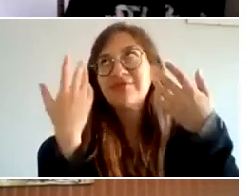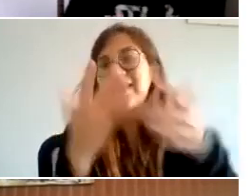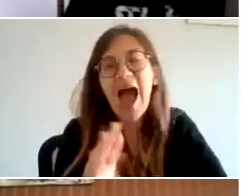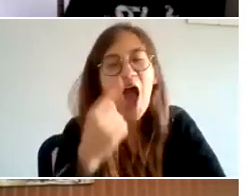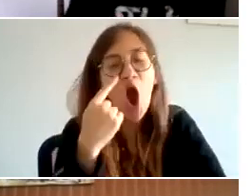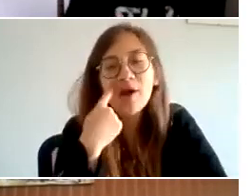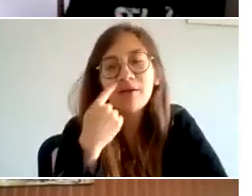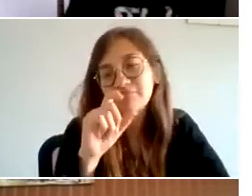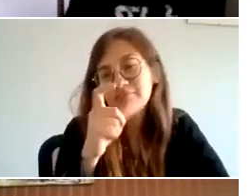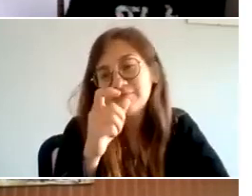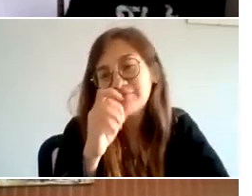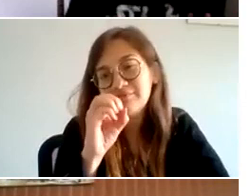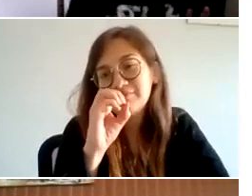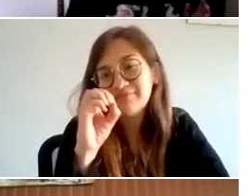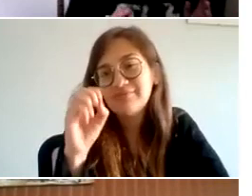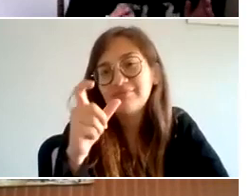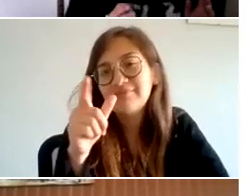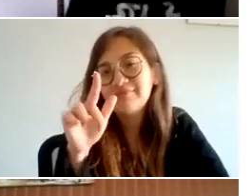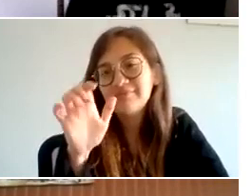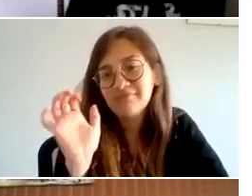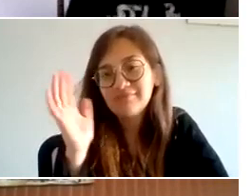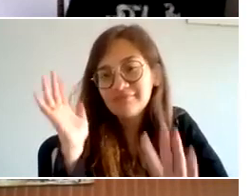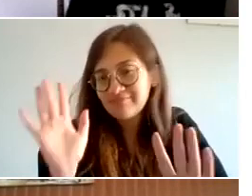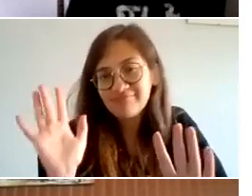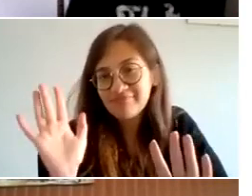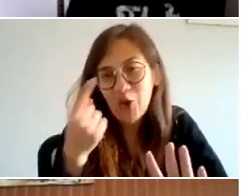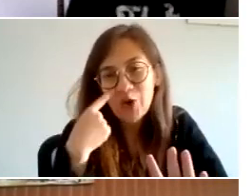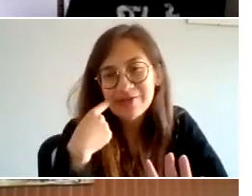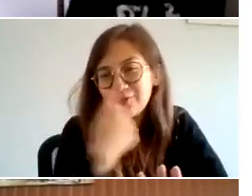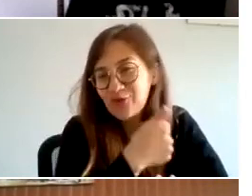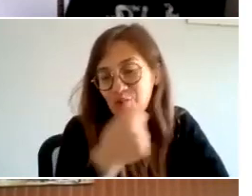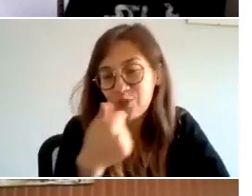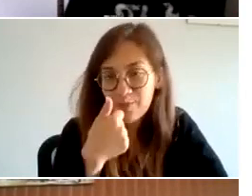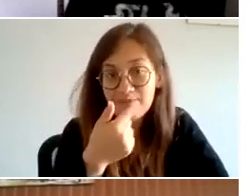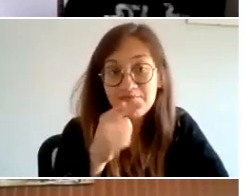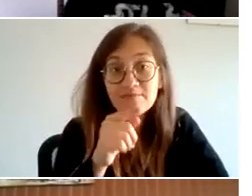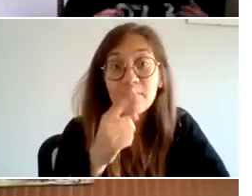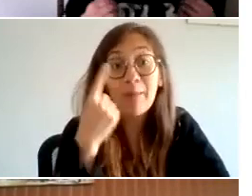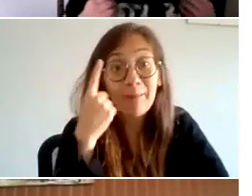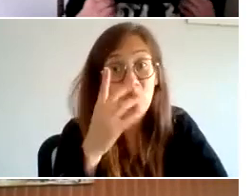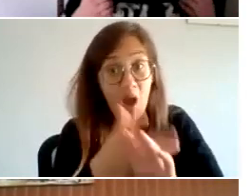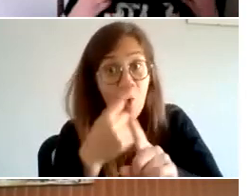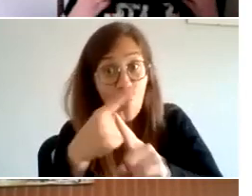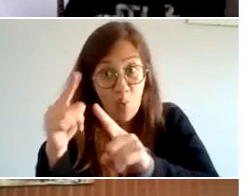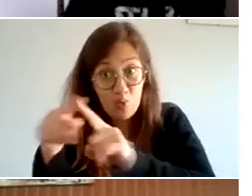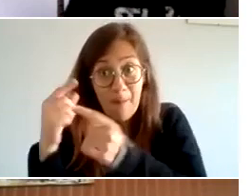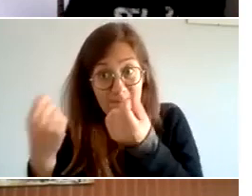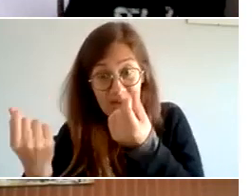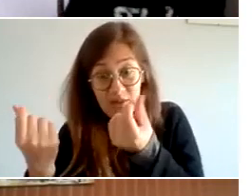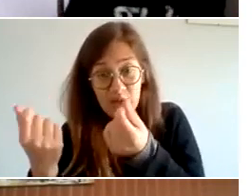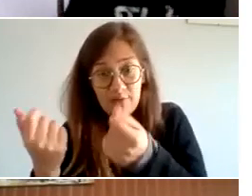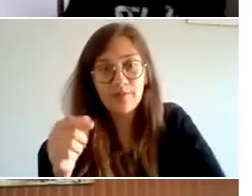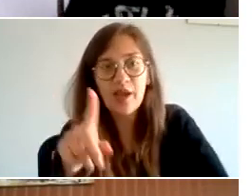el buscador Google. ¿Qué son estos motores de búsqueda? Son software que son muy